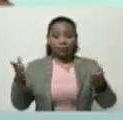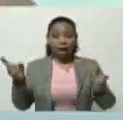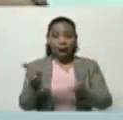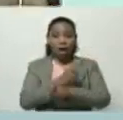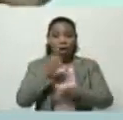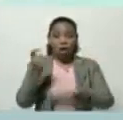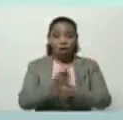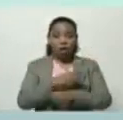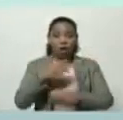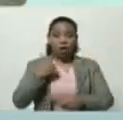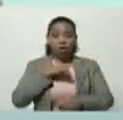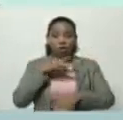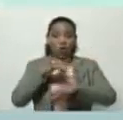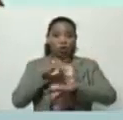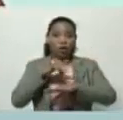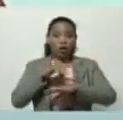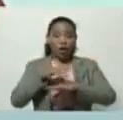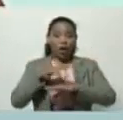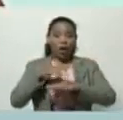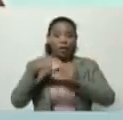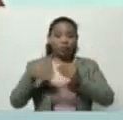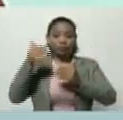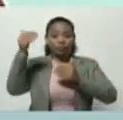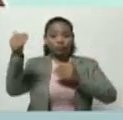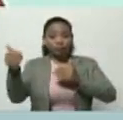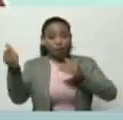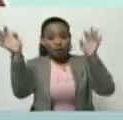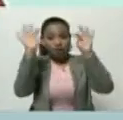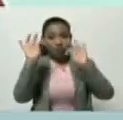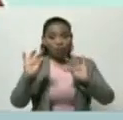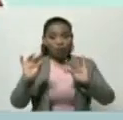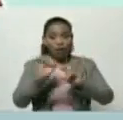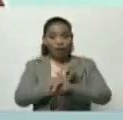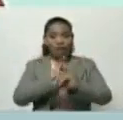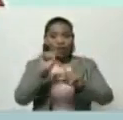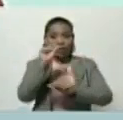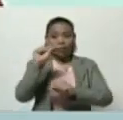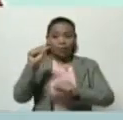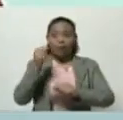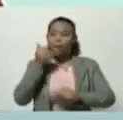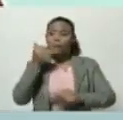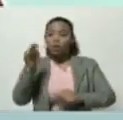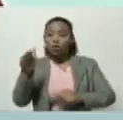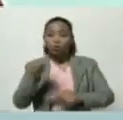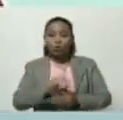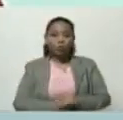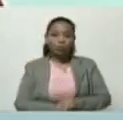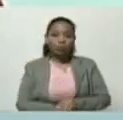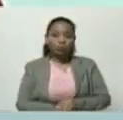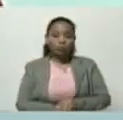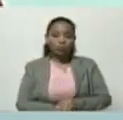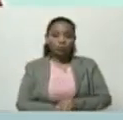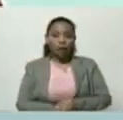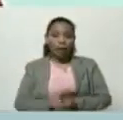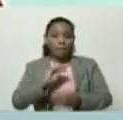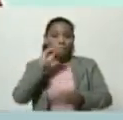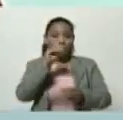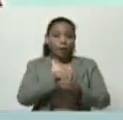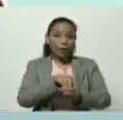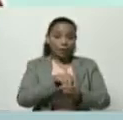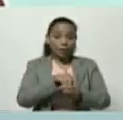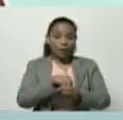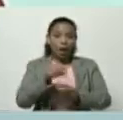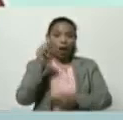de agosto, nos toca la siguiente fase. El fin de semana que viene. Que es entrarle